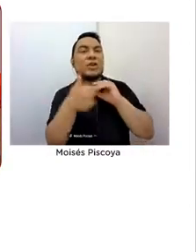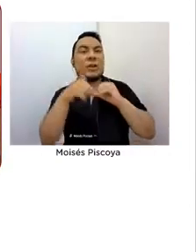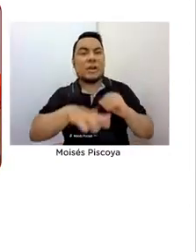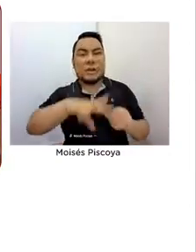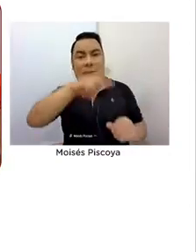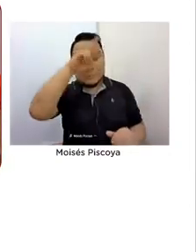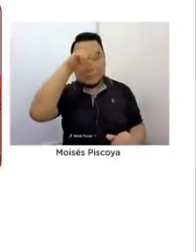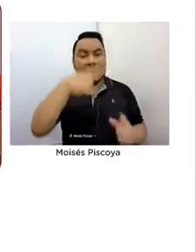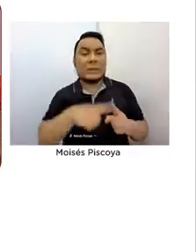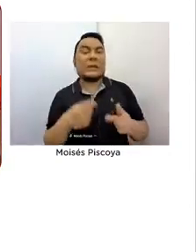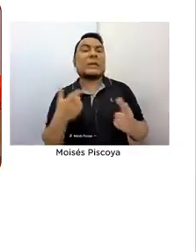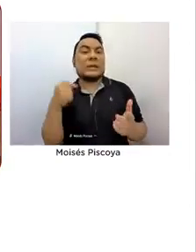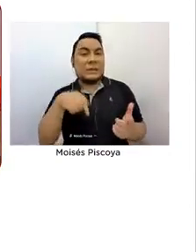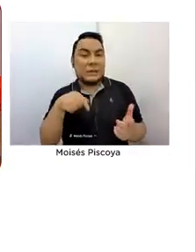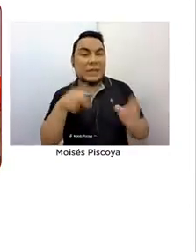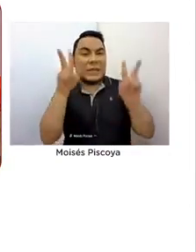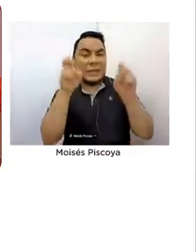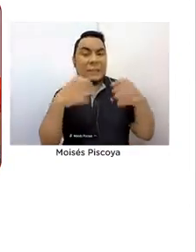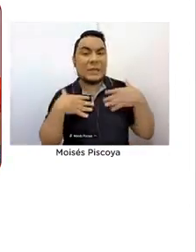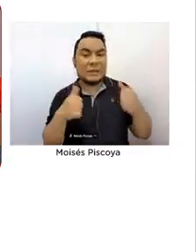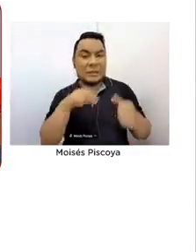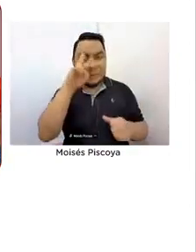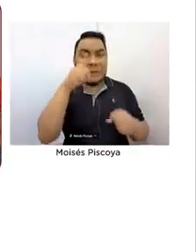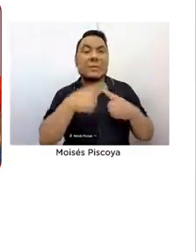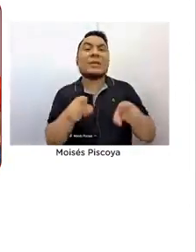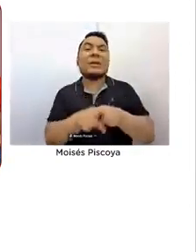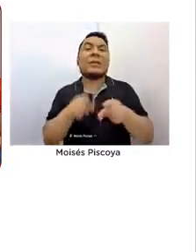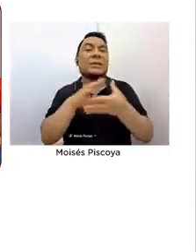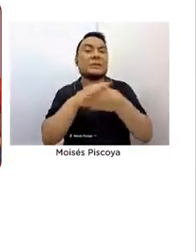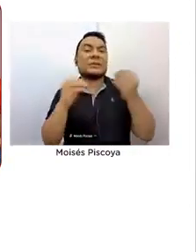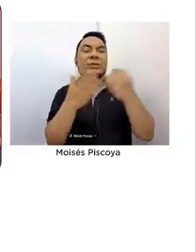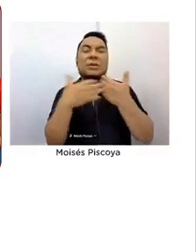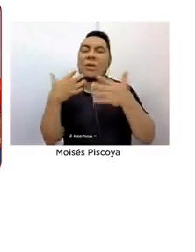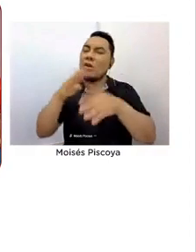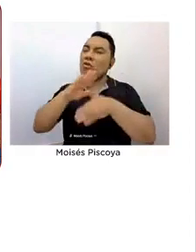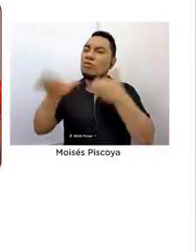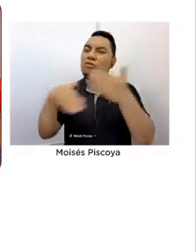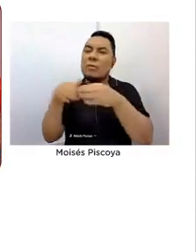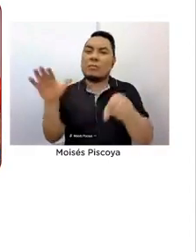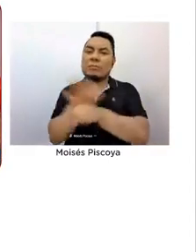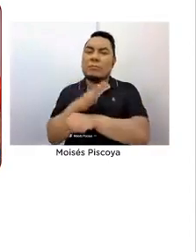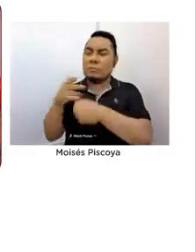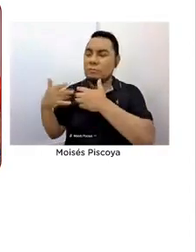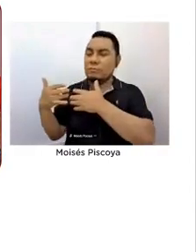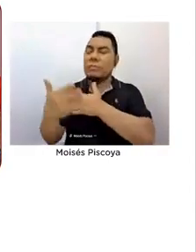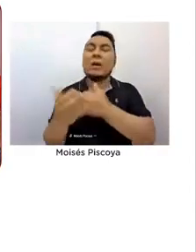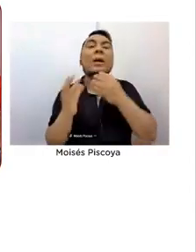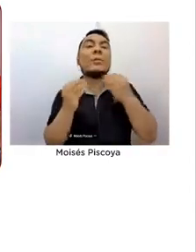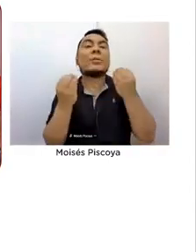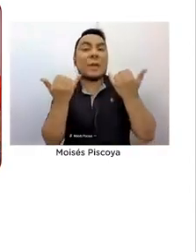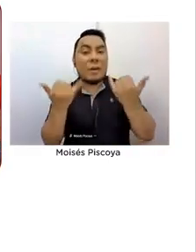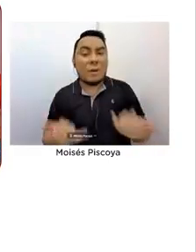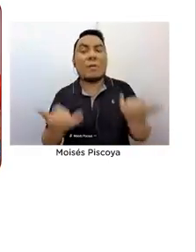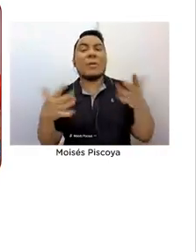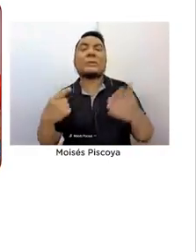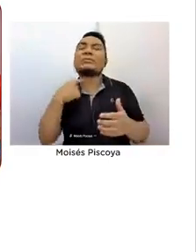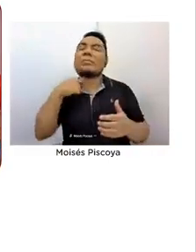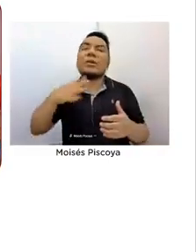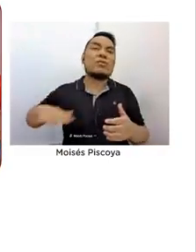la salud de nuestro país, sino de la historia general, ya que estamos en una situación que afecta al mundo